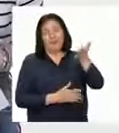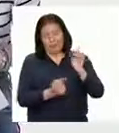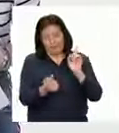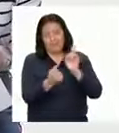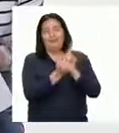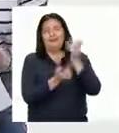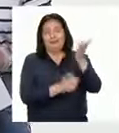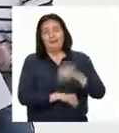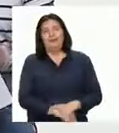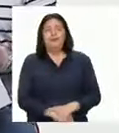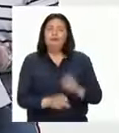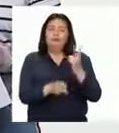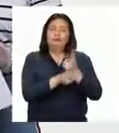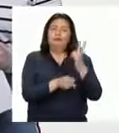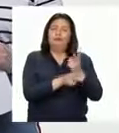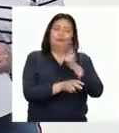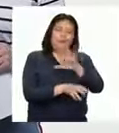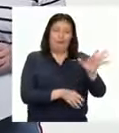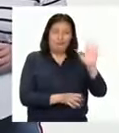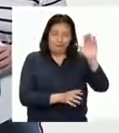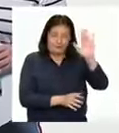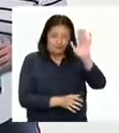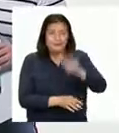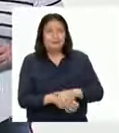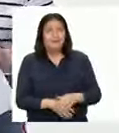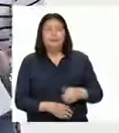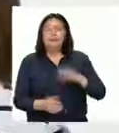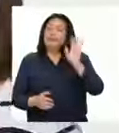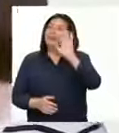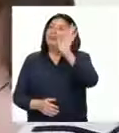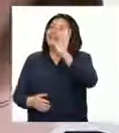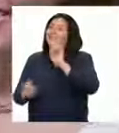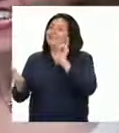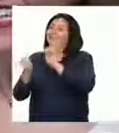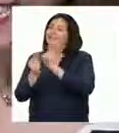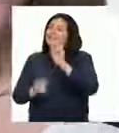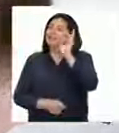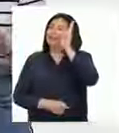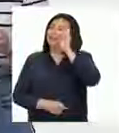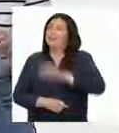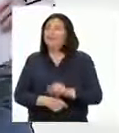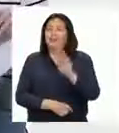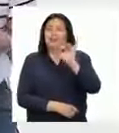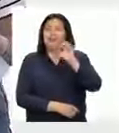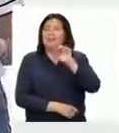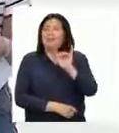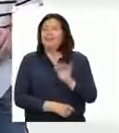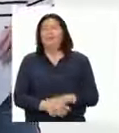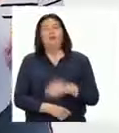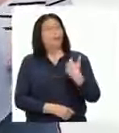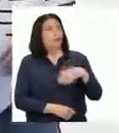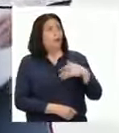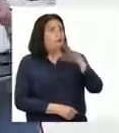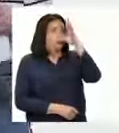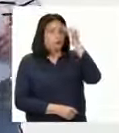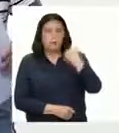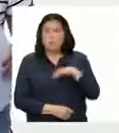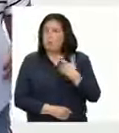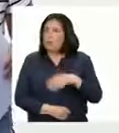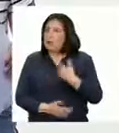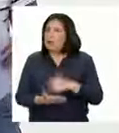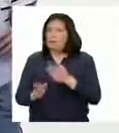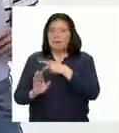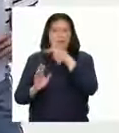próxima oportunidad. Cuídense mucho. Nos vemos. Hasta pronto, profesora Winnie. ¡Wow, chicas y chicos! ¡Qué